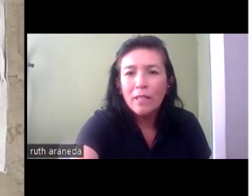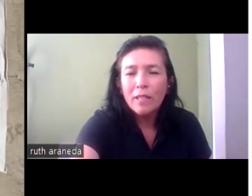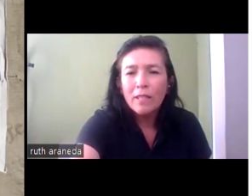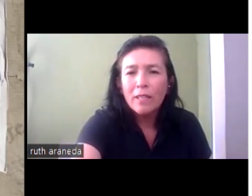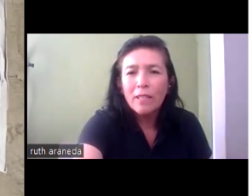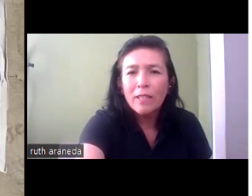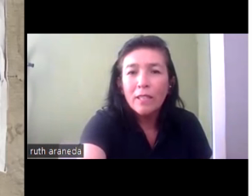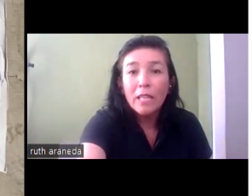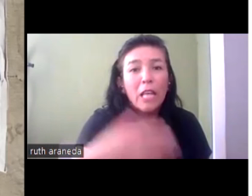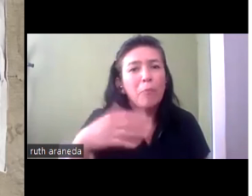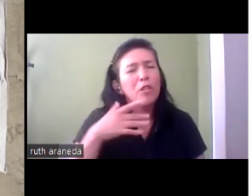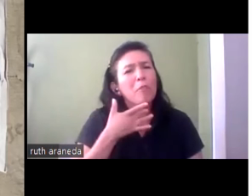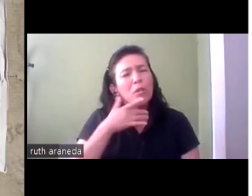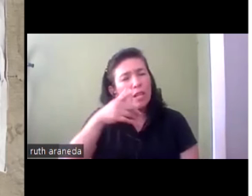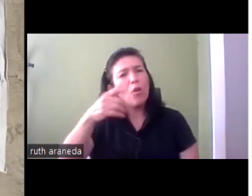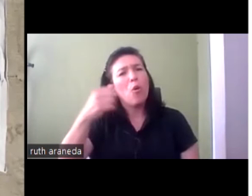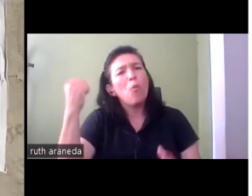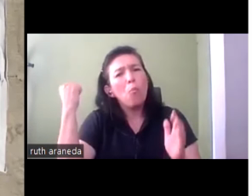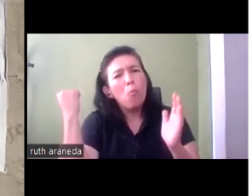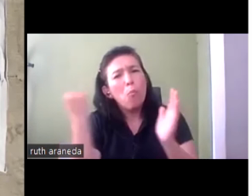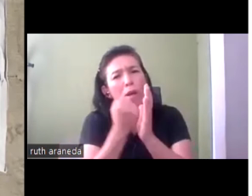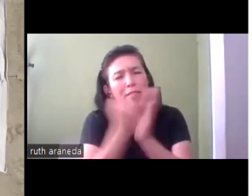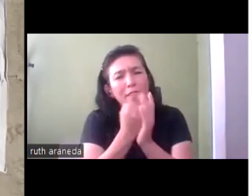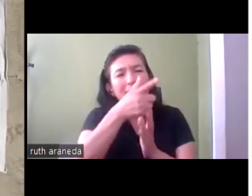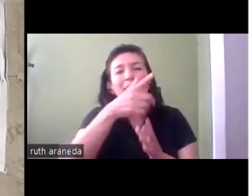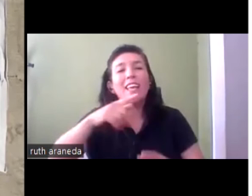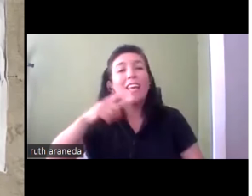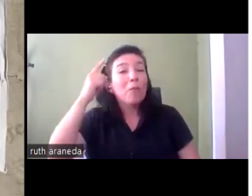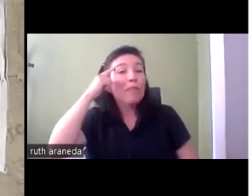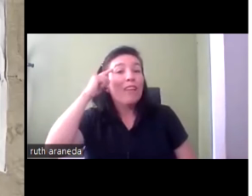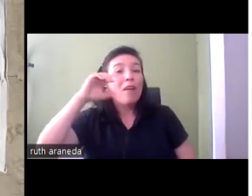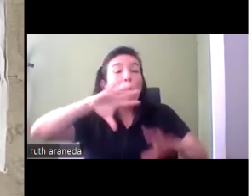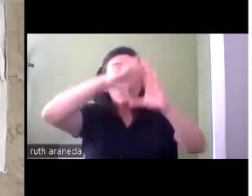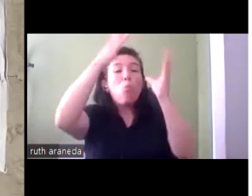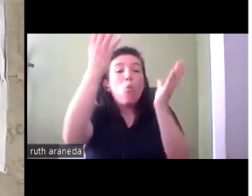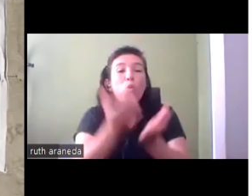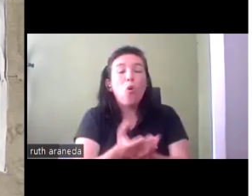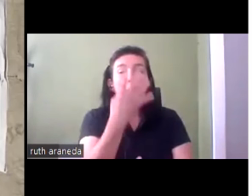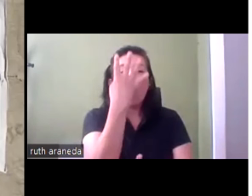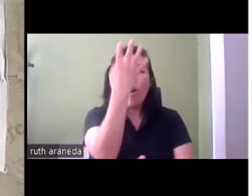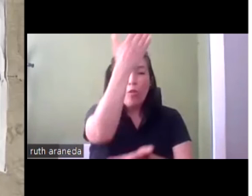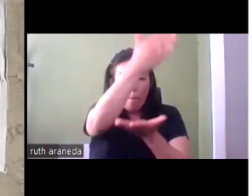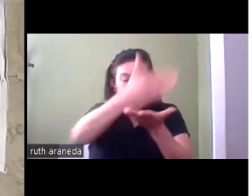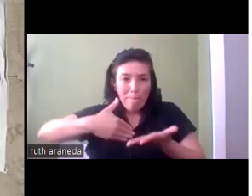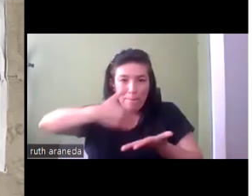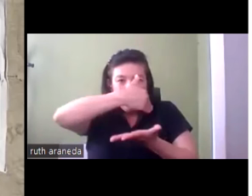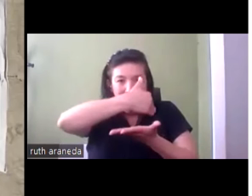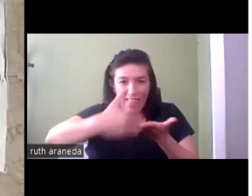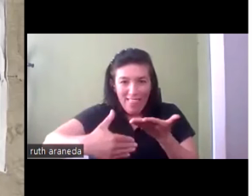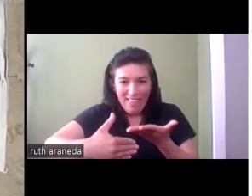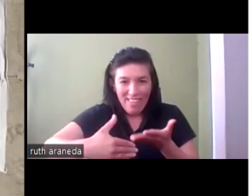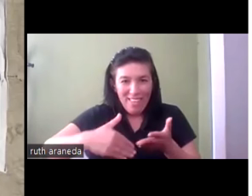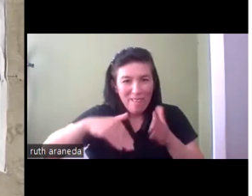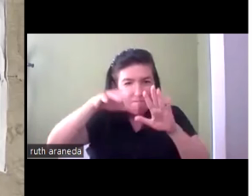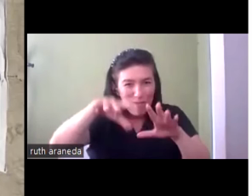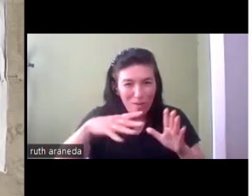un poco este principio simbólico de la cuatripartición que también señaló Ignacio, y que, como dije ya,